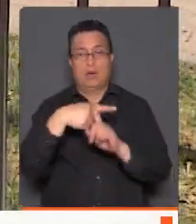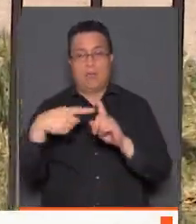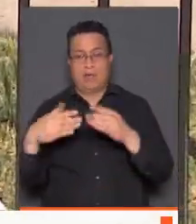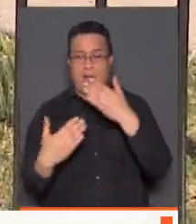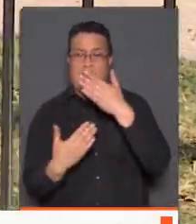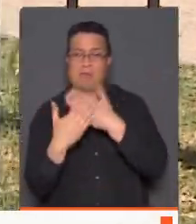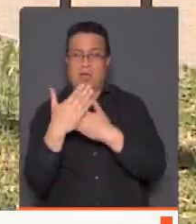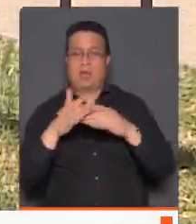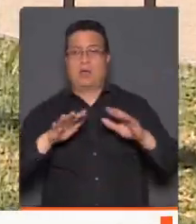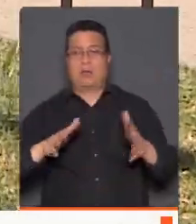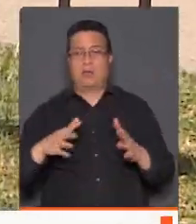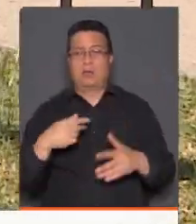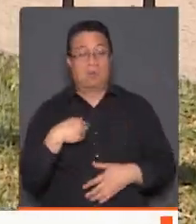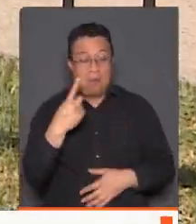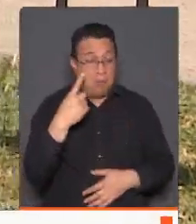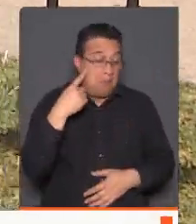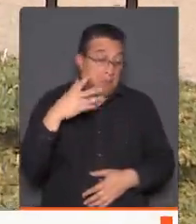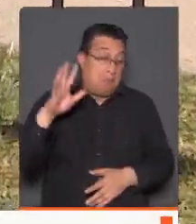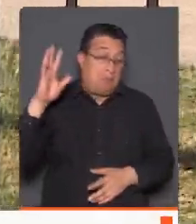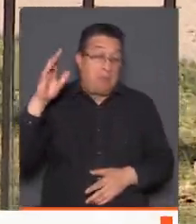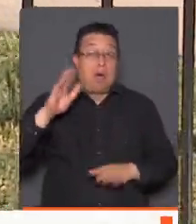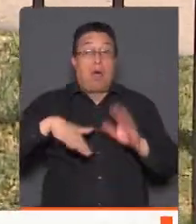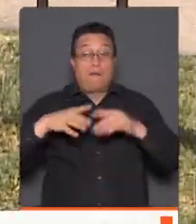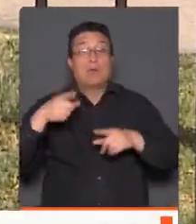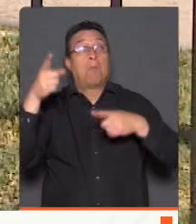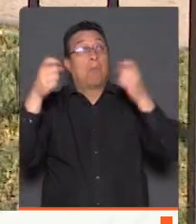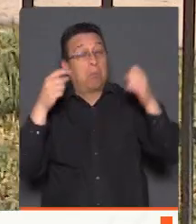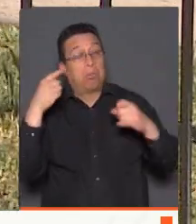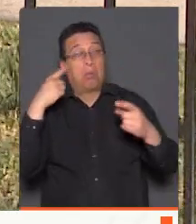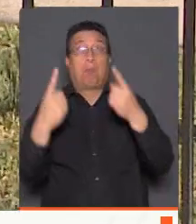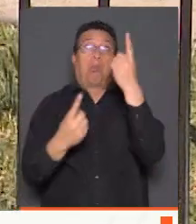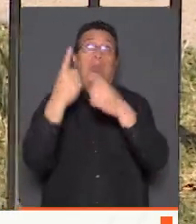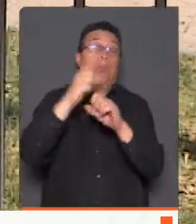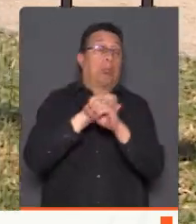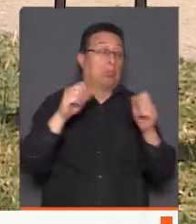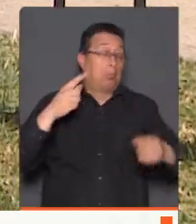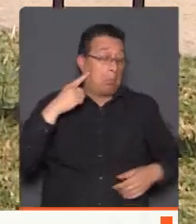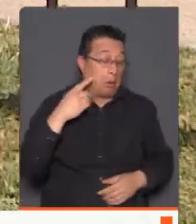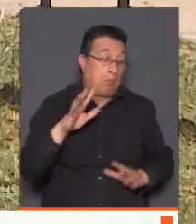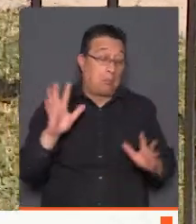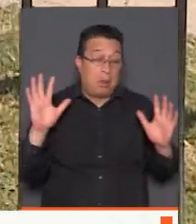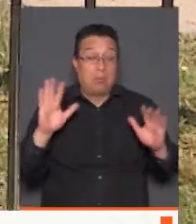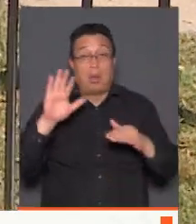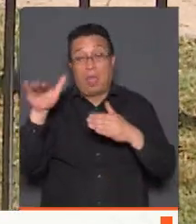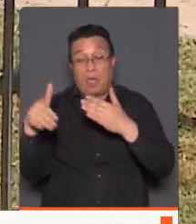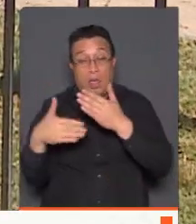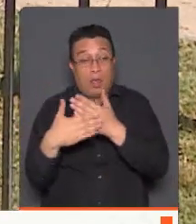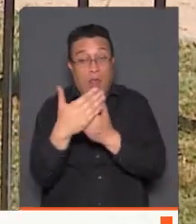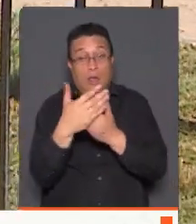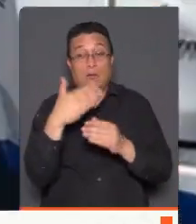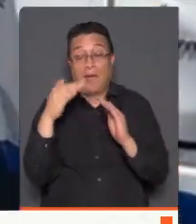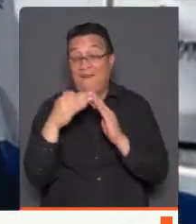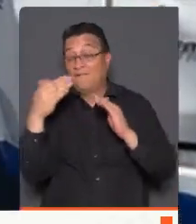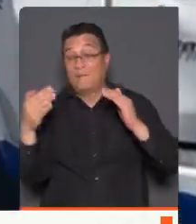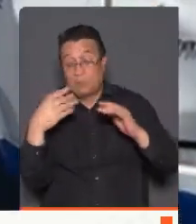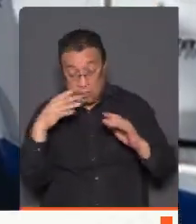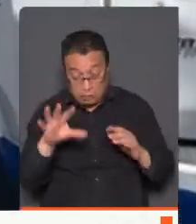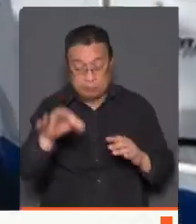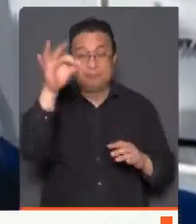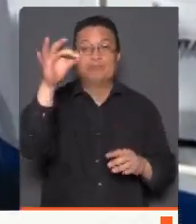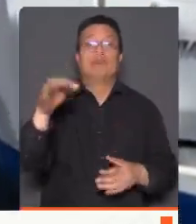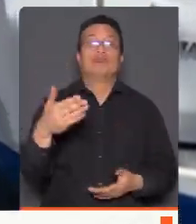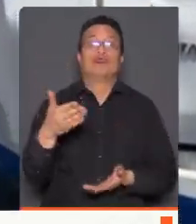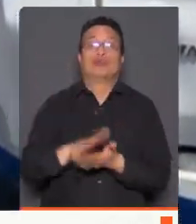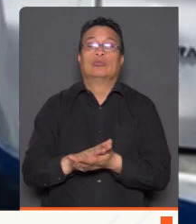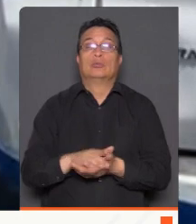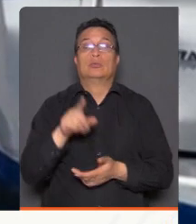Pero la verdad es que uno no toma consciente porque de repente hay disparos, juegos artificiales. Y en la madrugada después un vecino encontró el cuerpo. La cual, tras